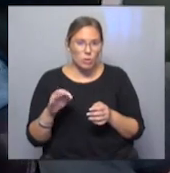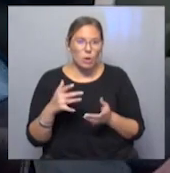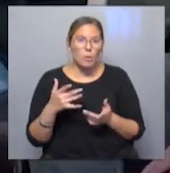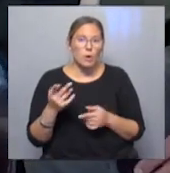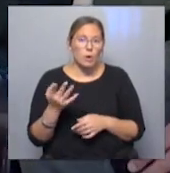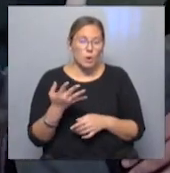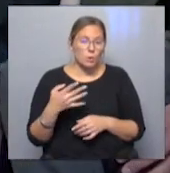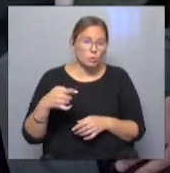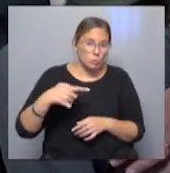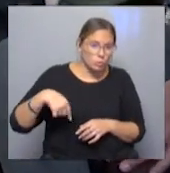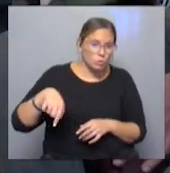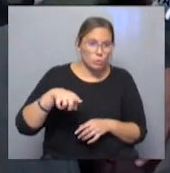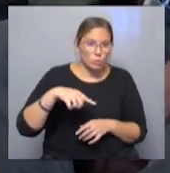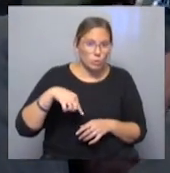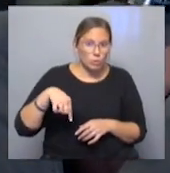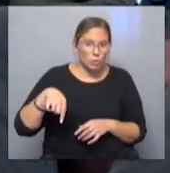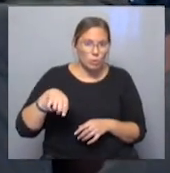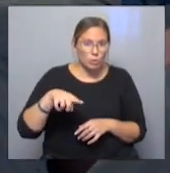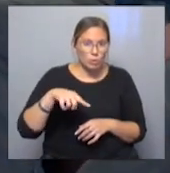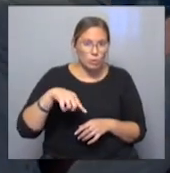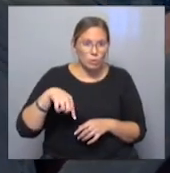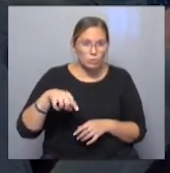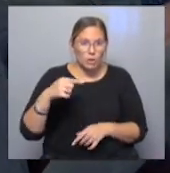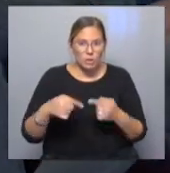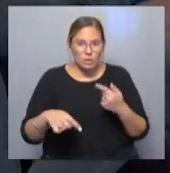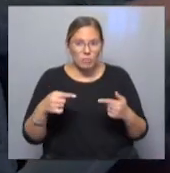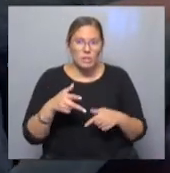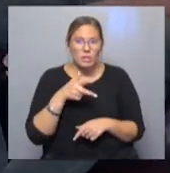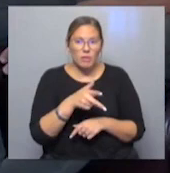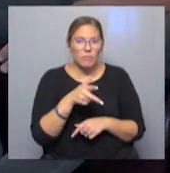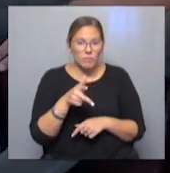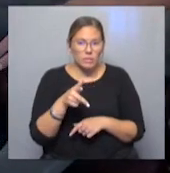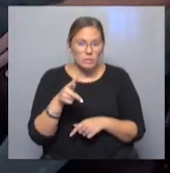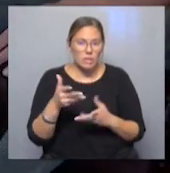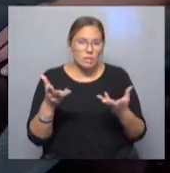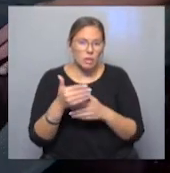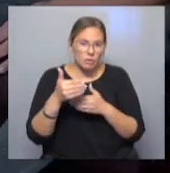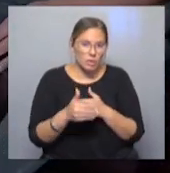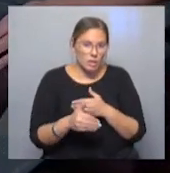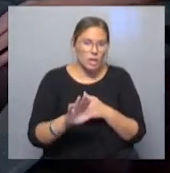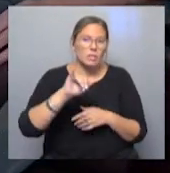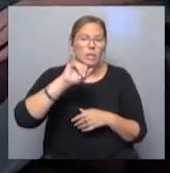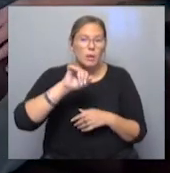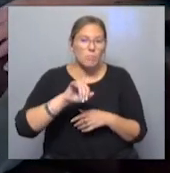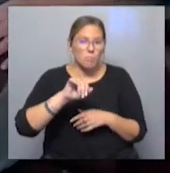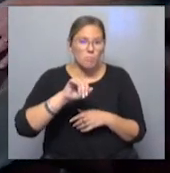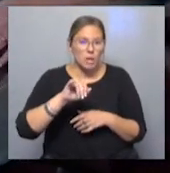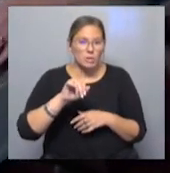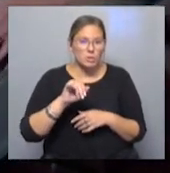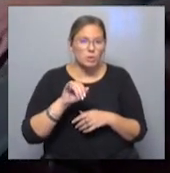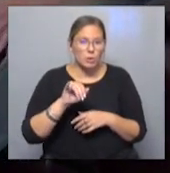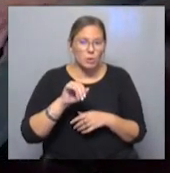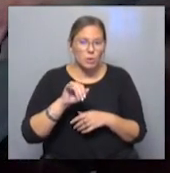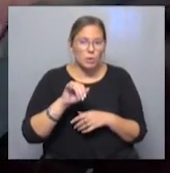Van a estar todos en varias fechas de ahora en adelante, en mayo. En mayo